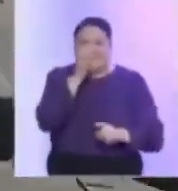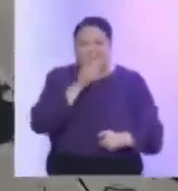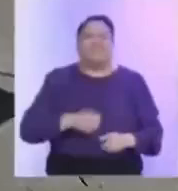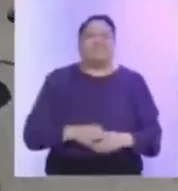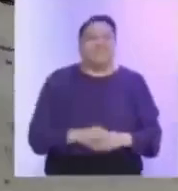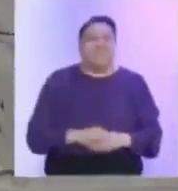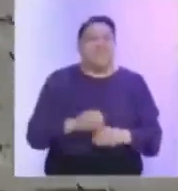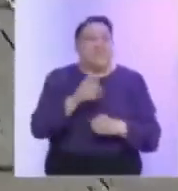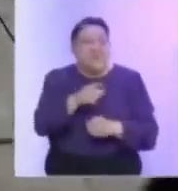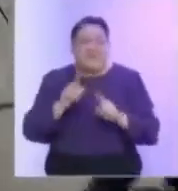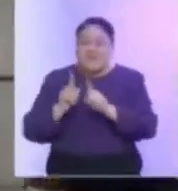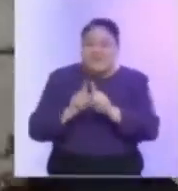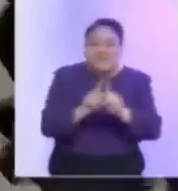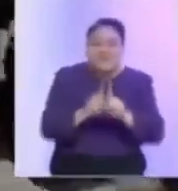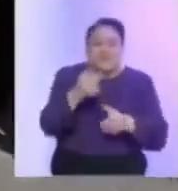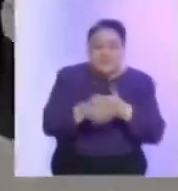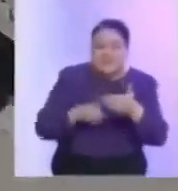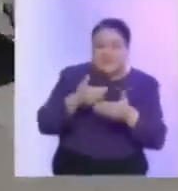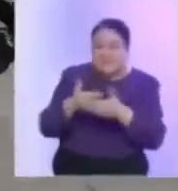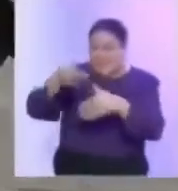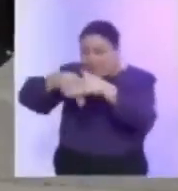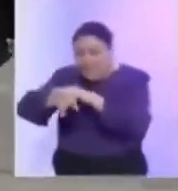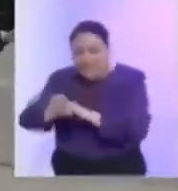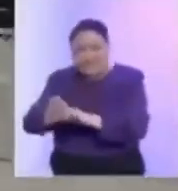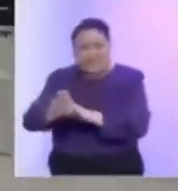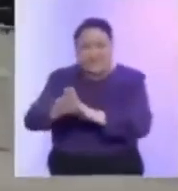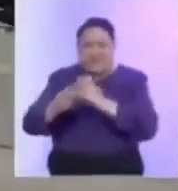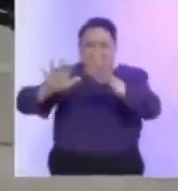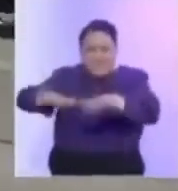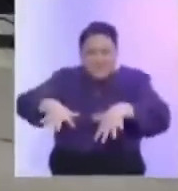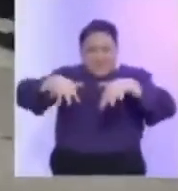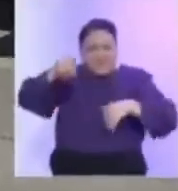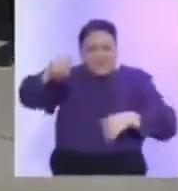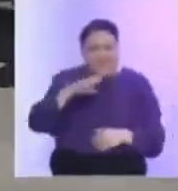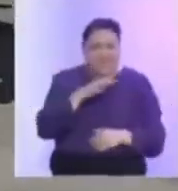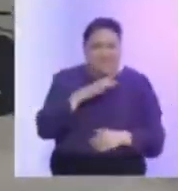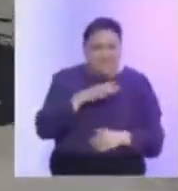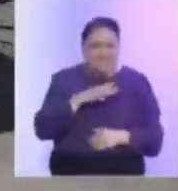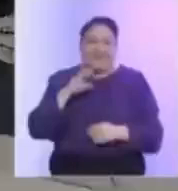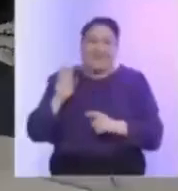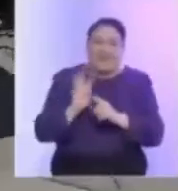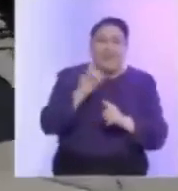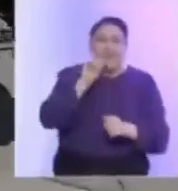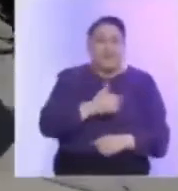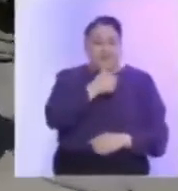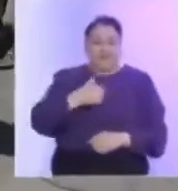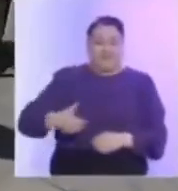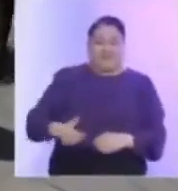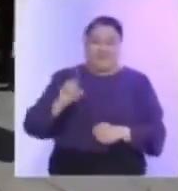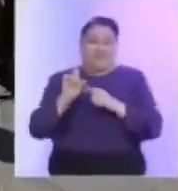más está acompañando ya para ingresar al recinto y al pleno por supuesto la magistrada